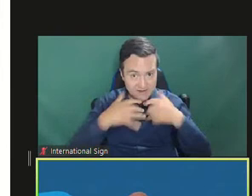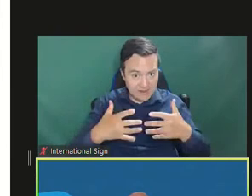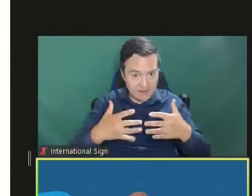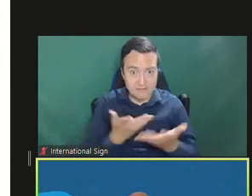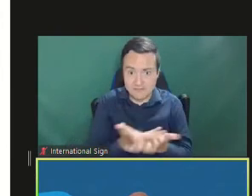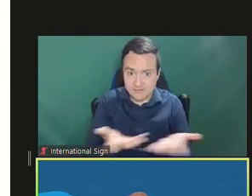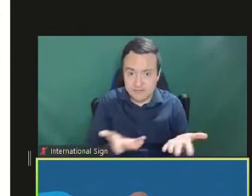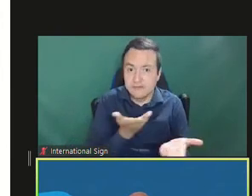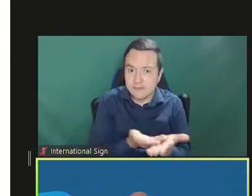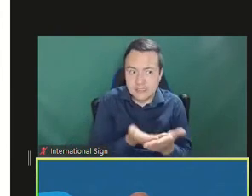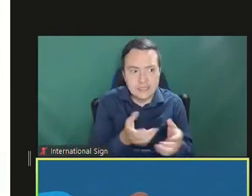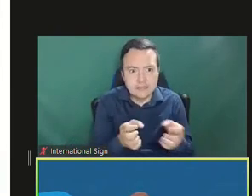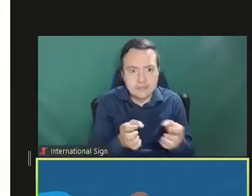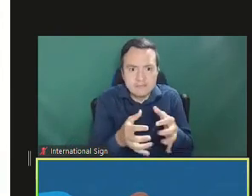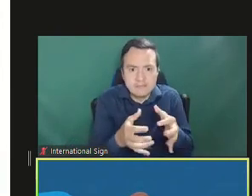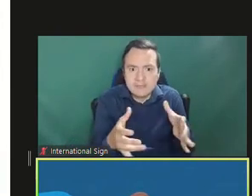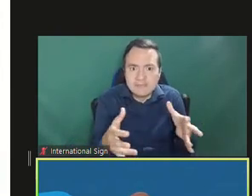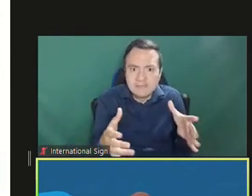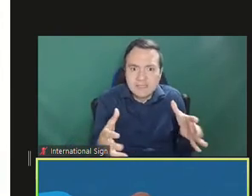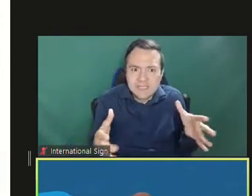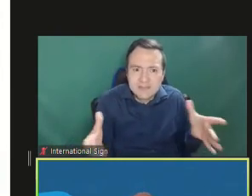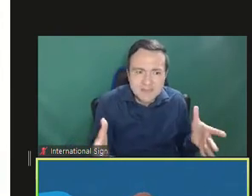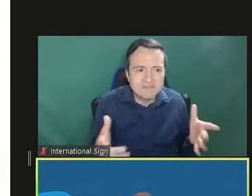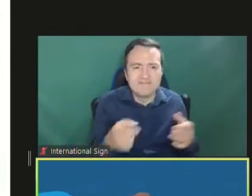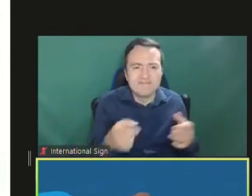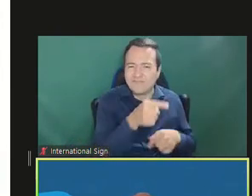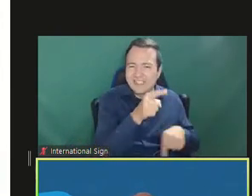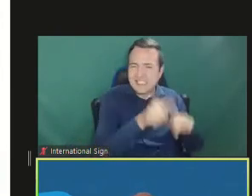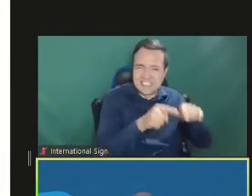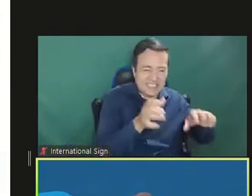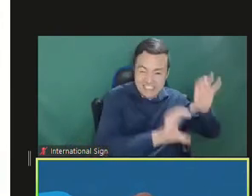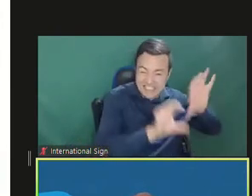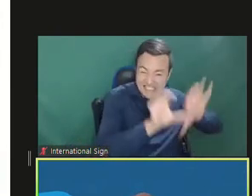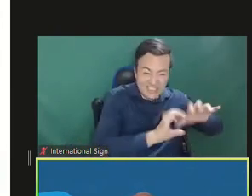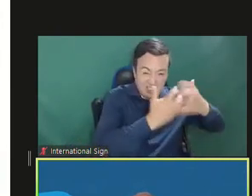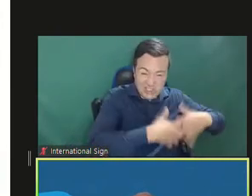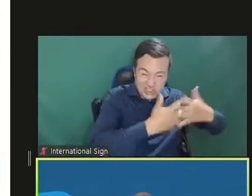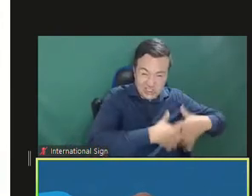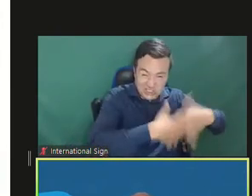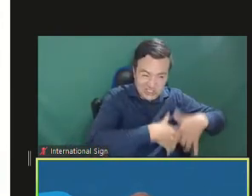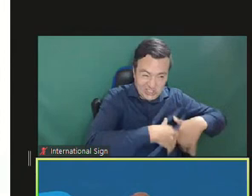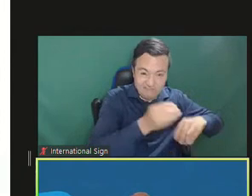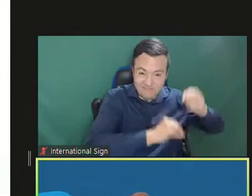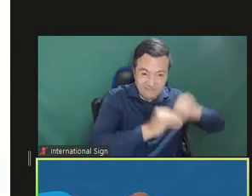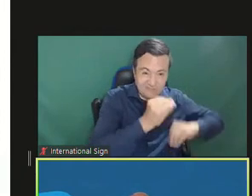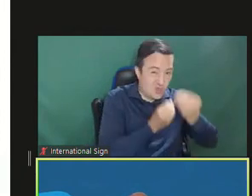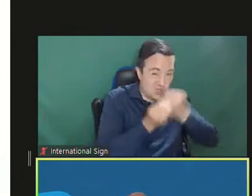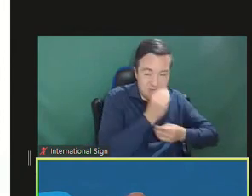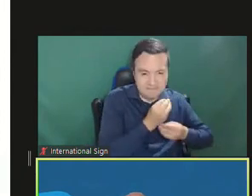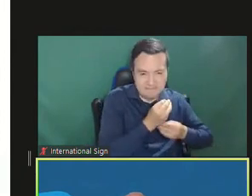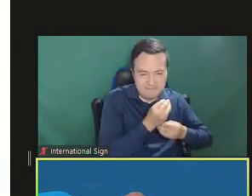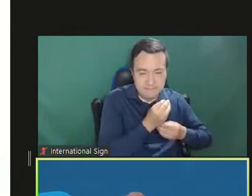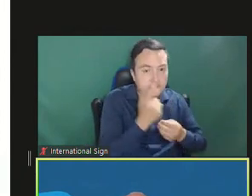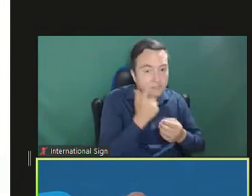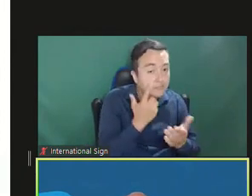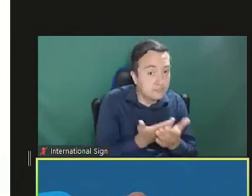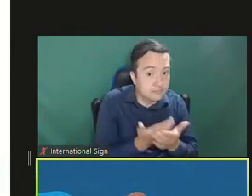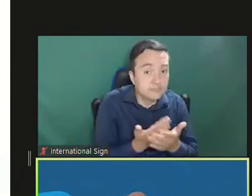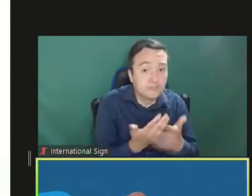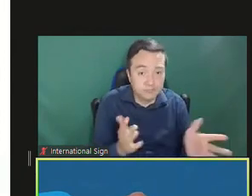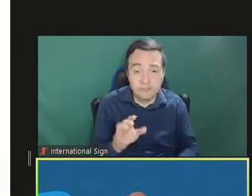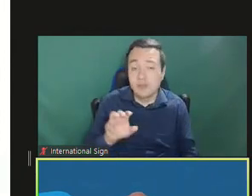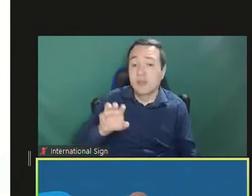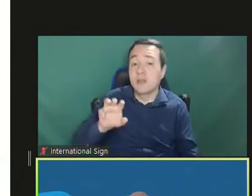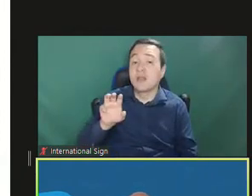no se va a resolver a no ser a través de una reducción del consumo de estos productos